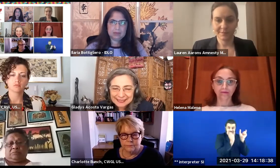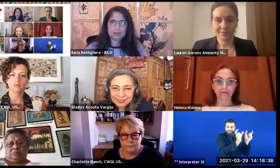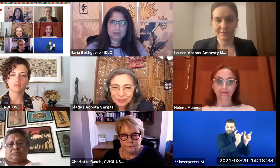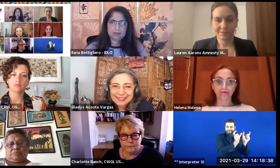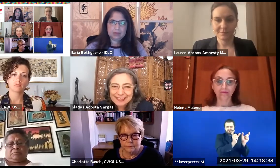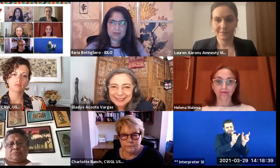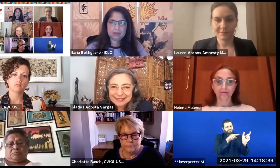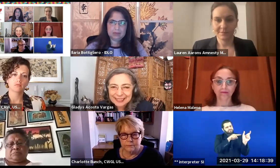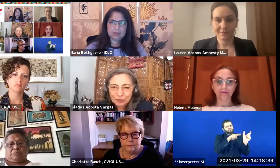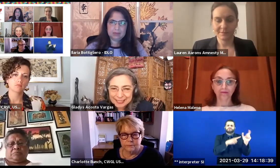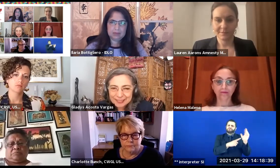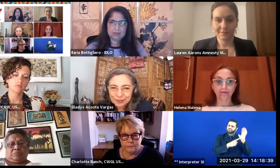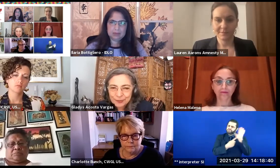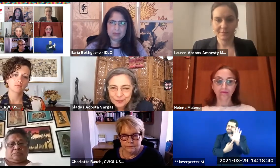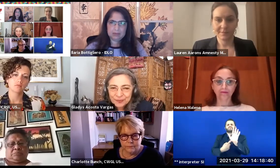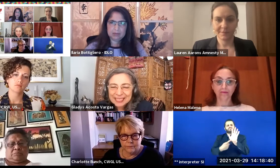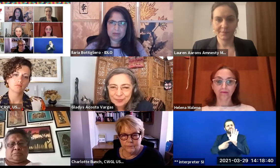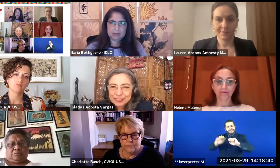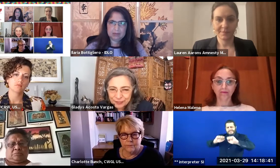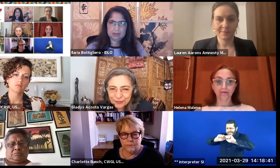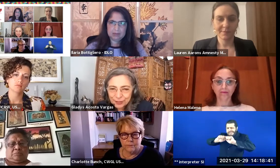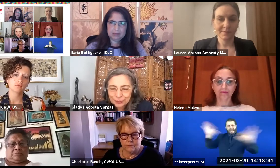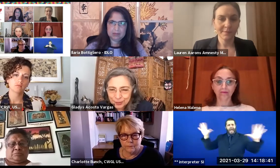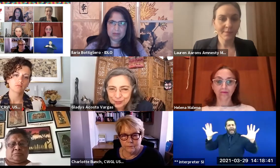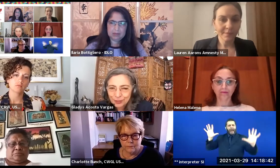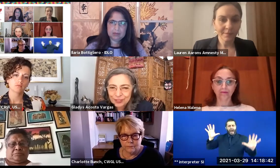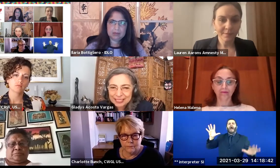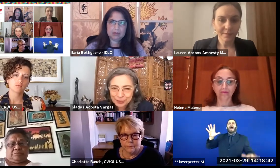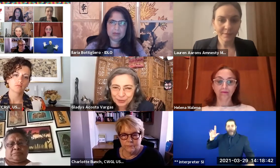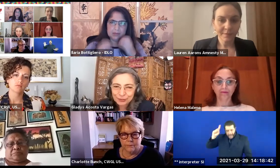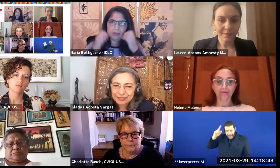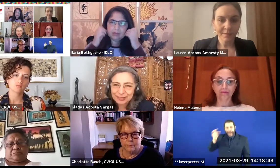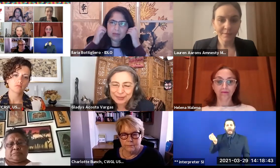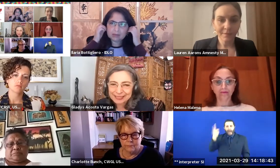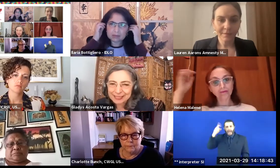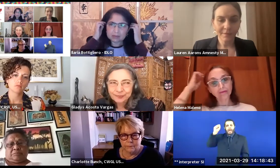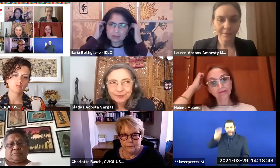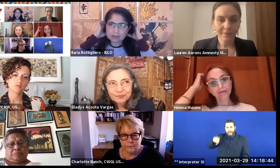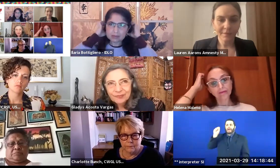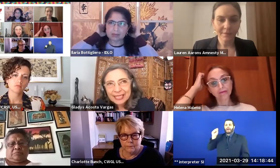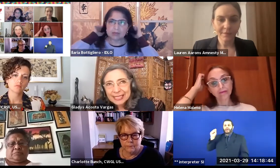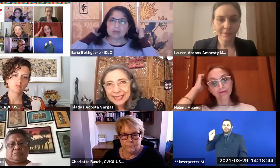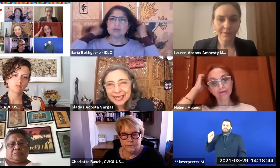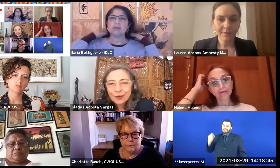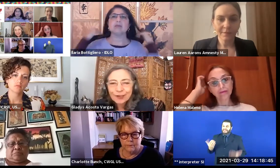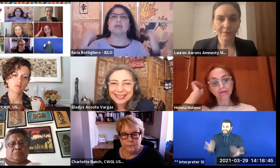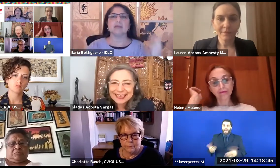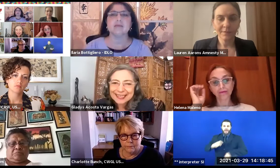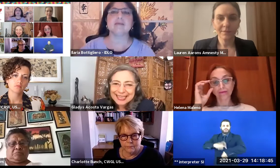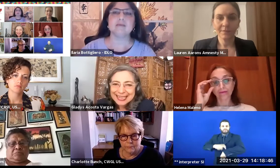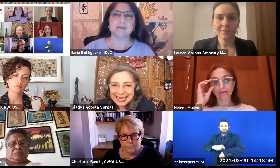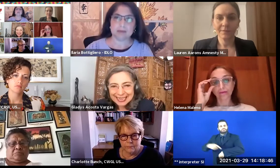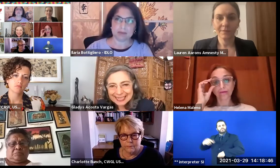la interseccionalidad y los derechos específicos, sobre todo de las personas con discapacidad. Y creo